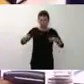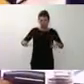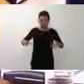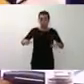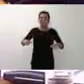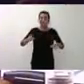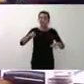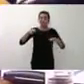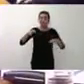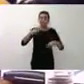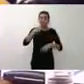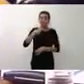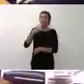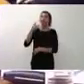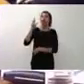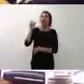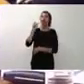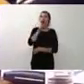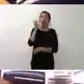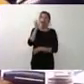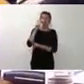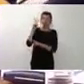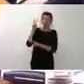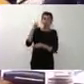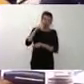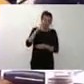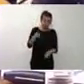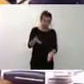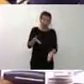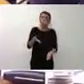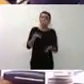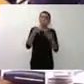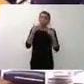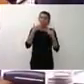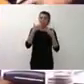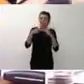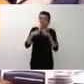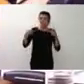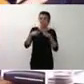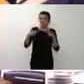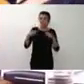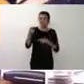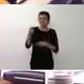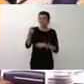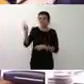mira, del cheque de Venezuela. Eso es del cheque de Venezuela, abuela.